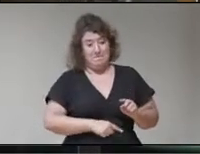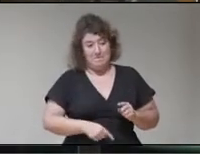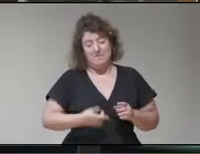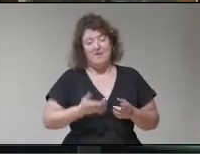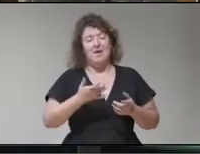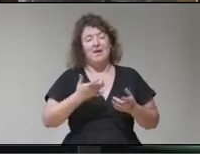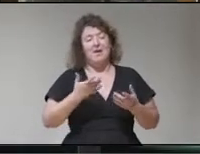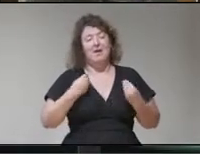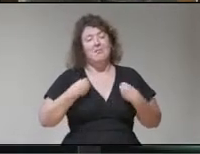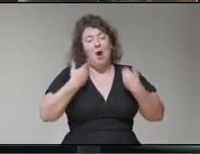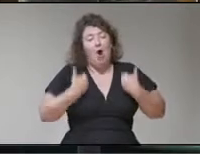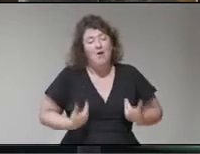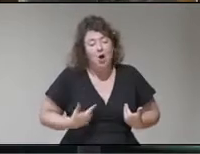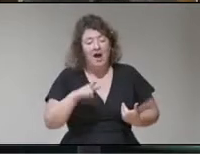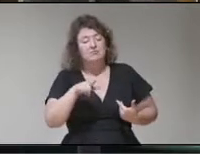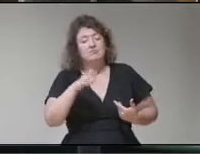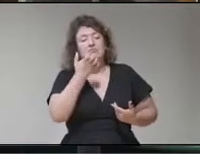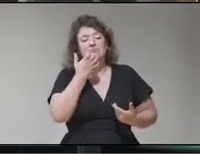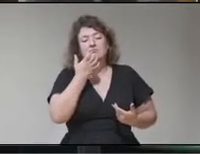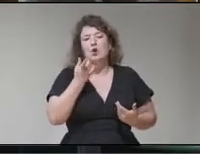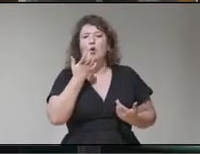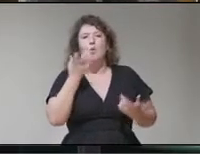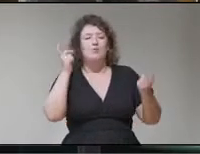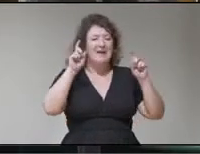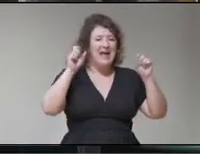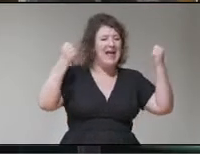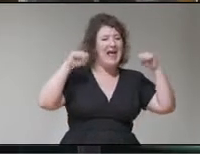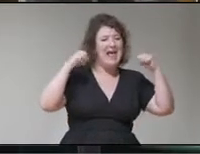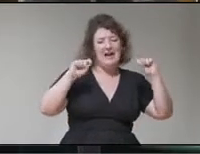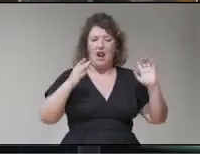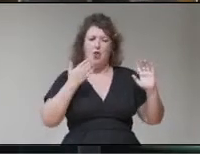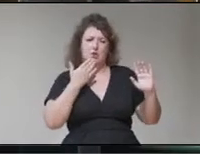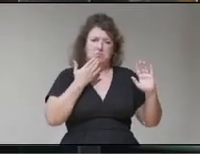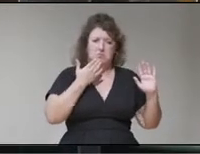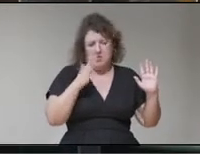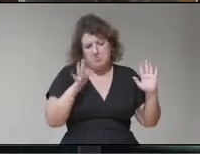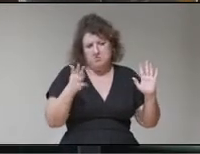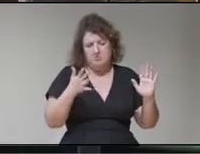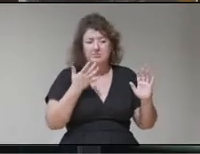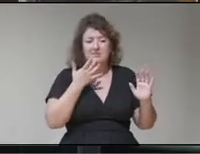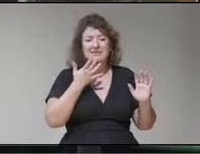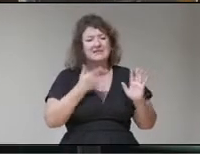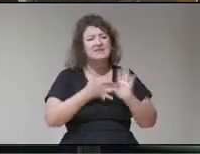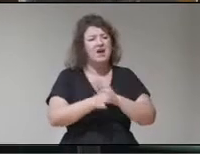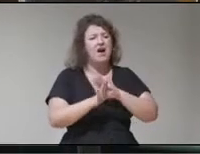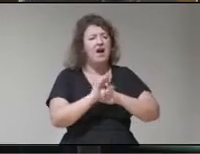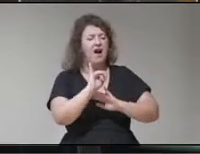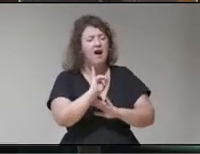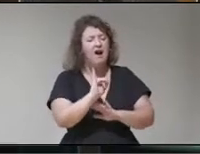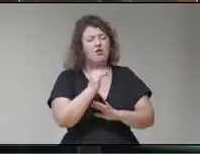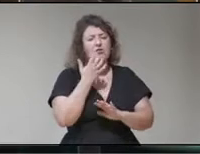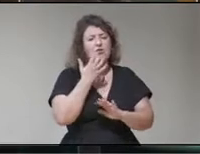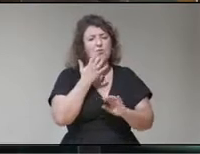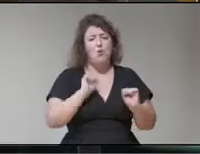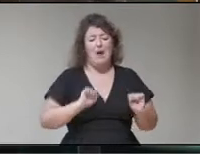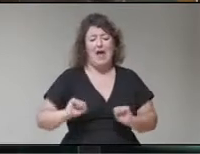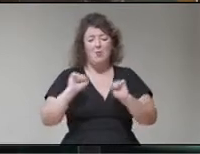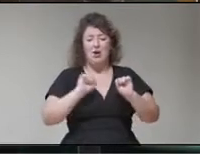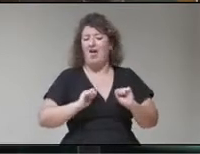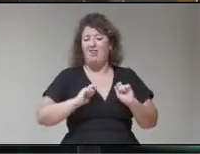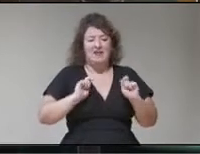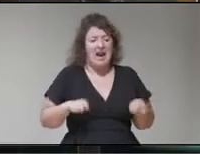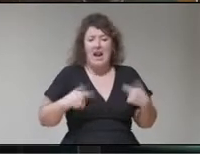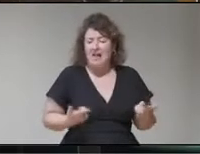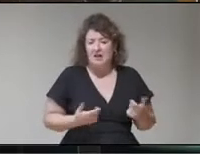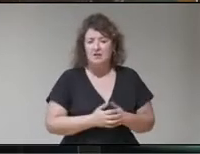mantienen, como si dijésemos, actúan como entrenadores, dijéramos, ¿de acuerdo? Y entonces mantienen pues, la inmunidad innata, por ejemplo,